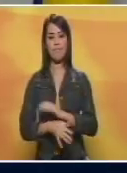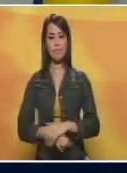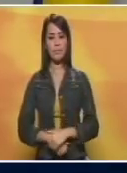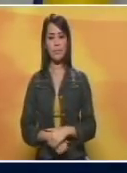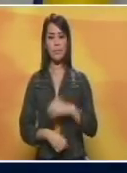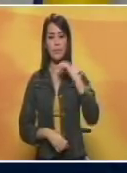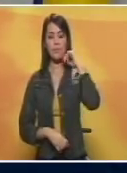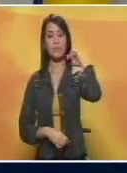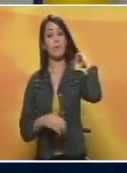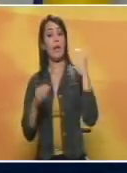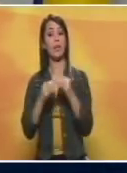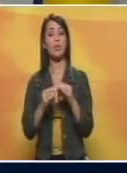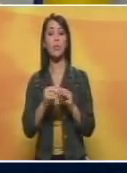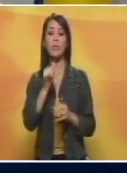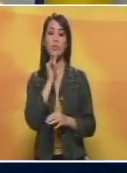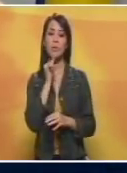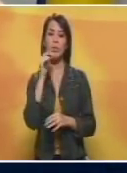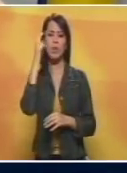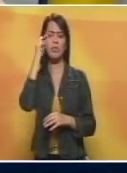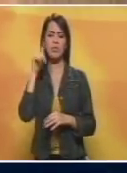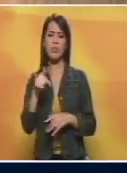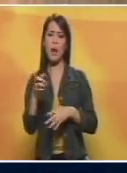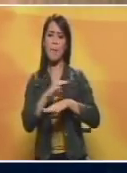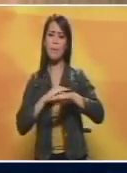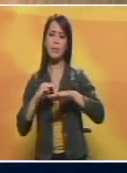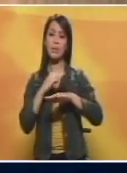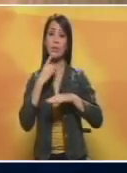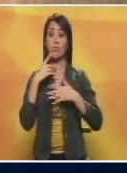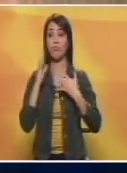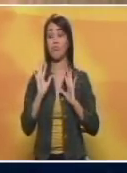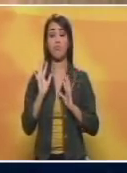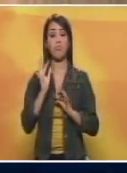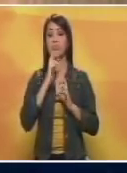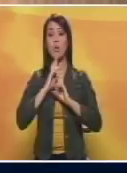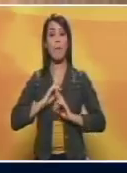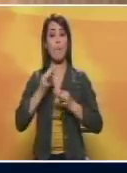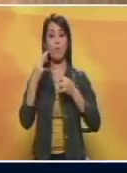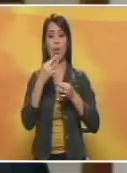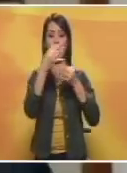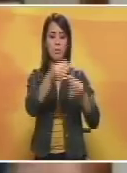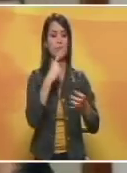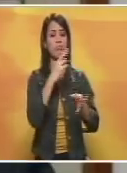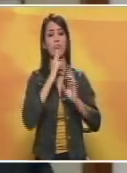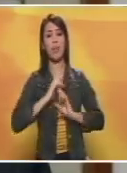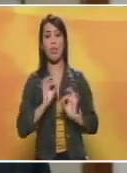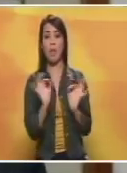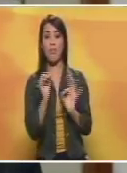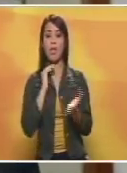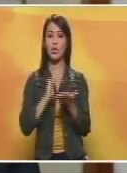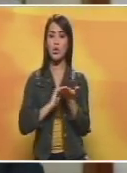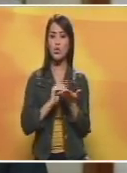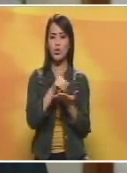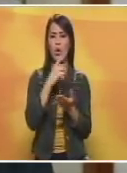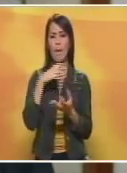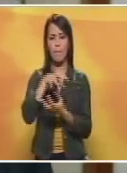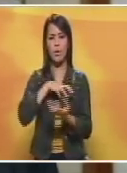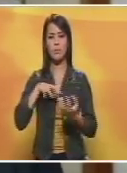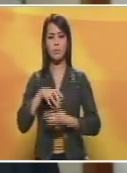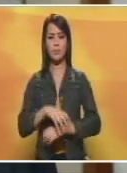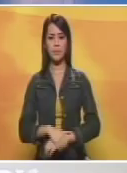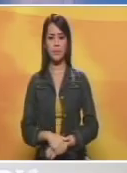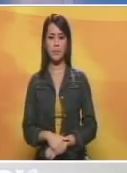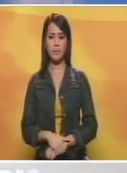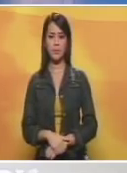la superintendencia sostuvo que a la fecha el ministerio aún no contesta esta carta en la que le propone soluciones al problema